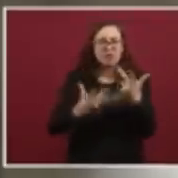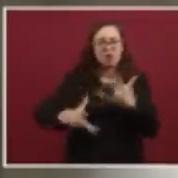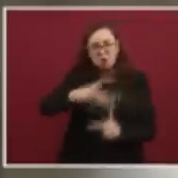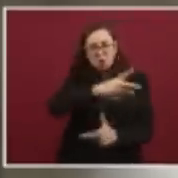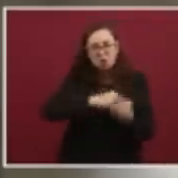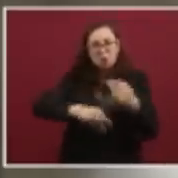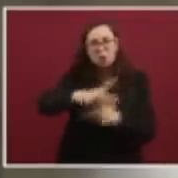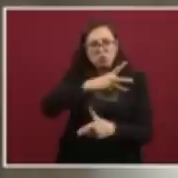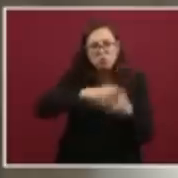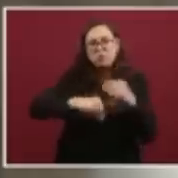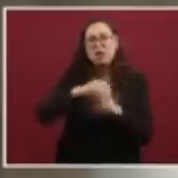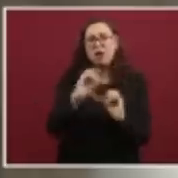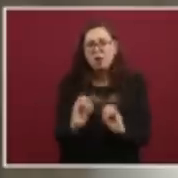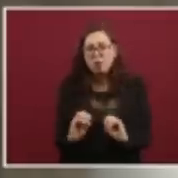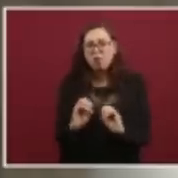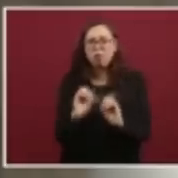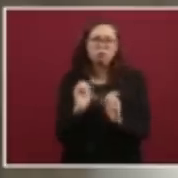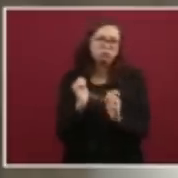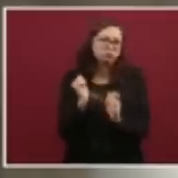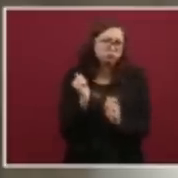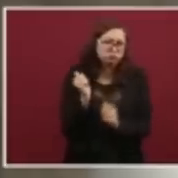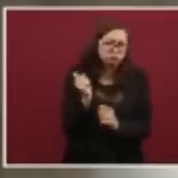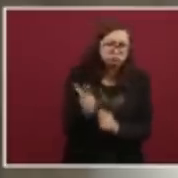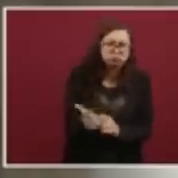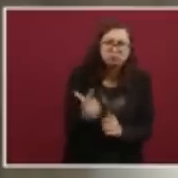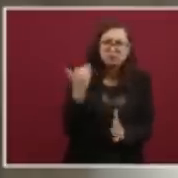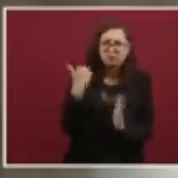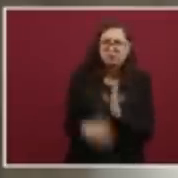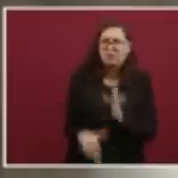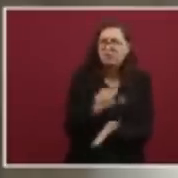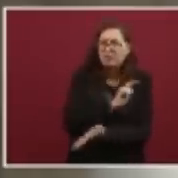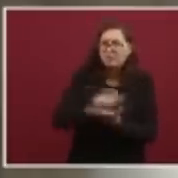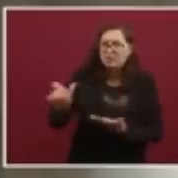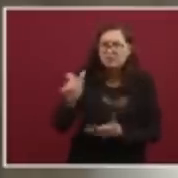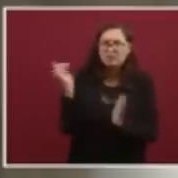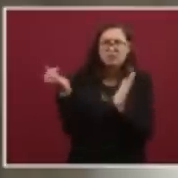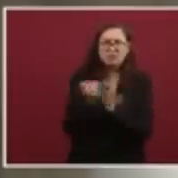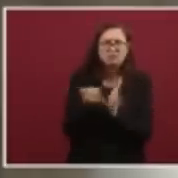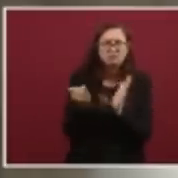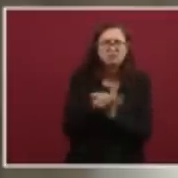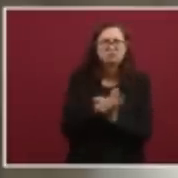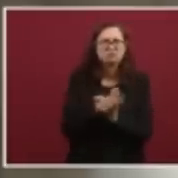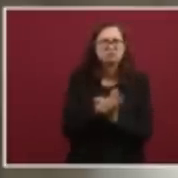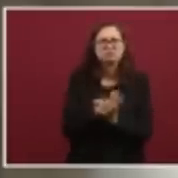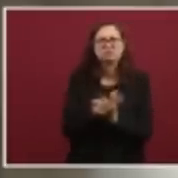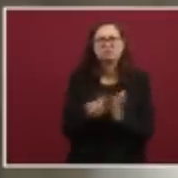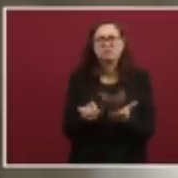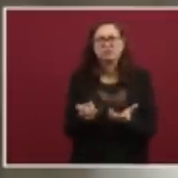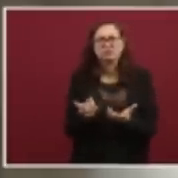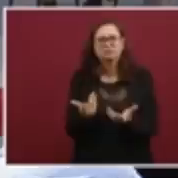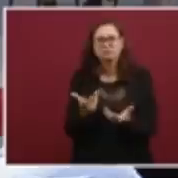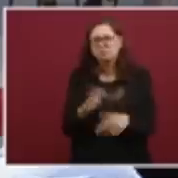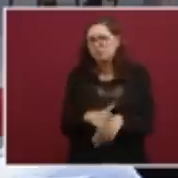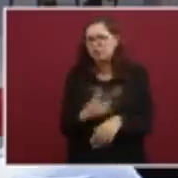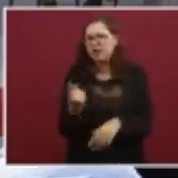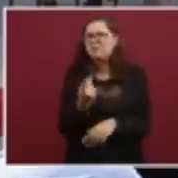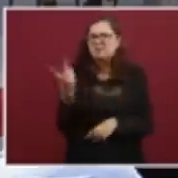¿O si el país tiene alguna pendiente por pagar esos intereses al organismo del FMI?